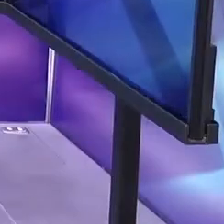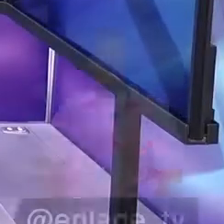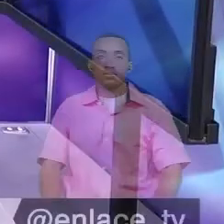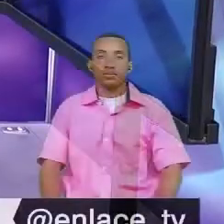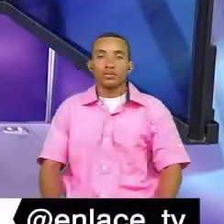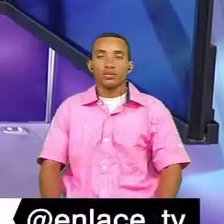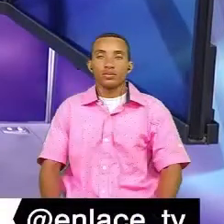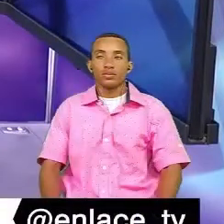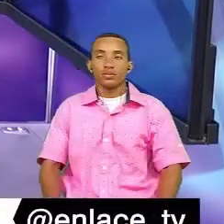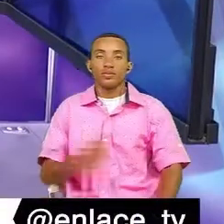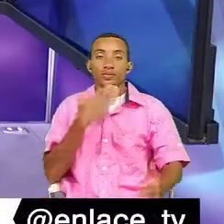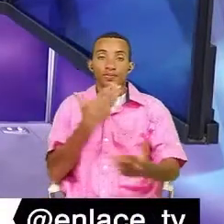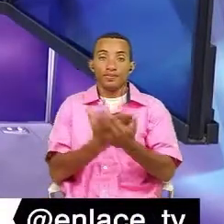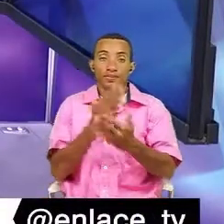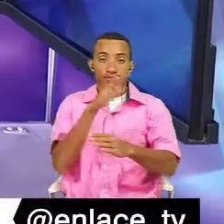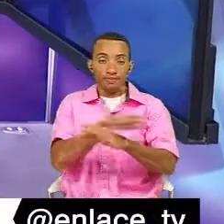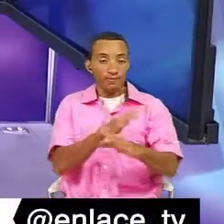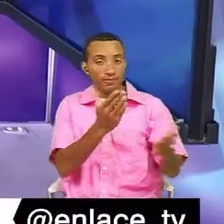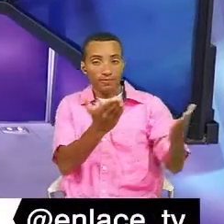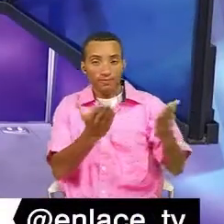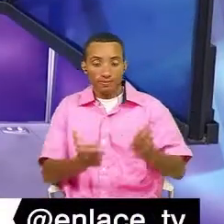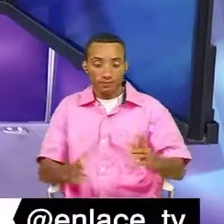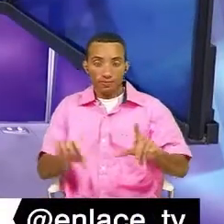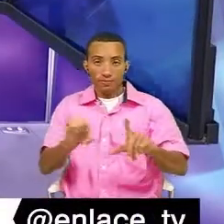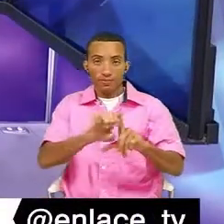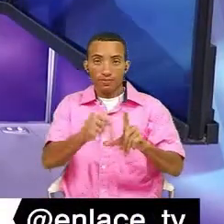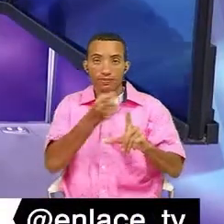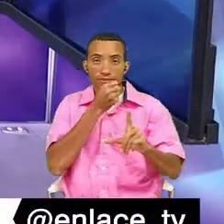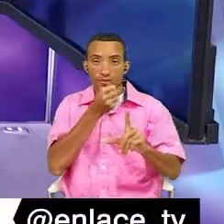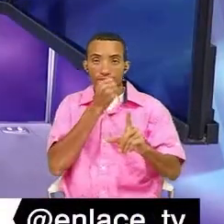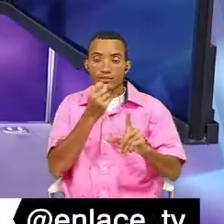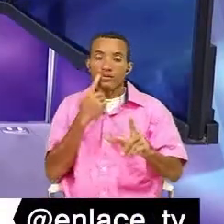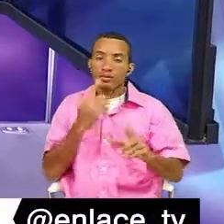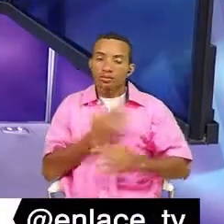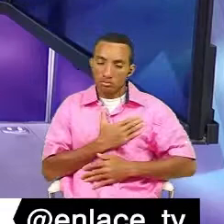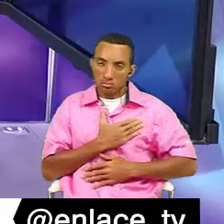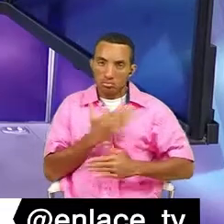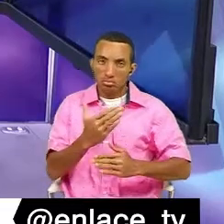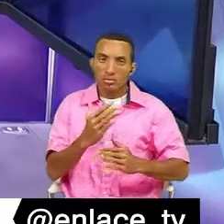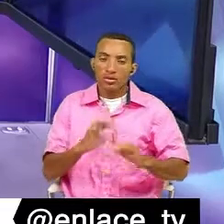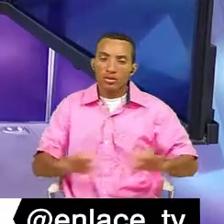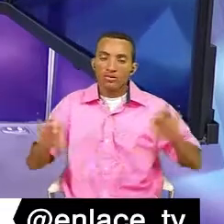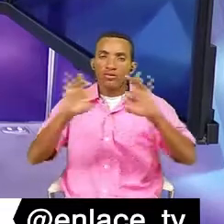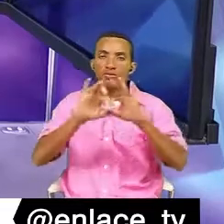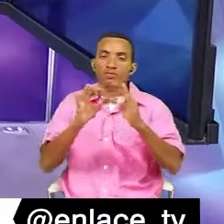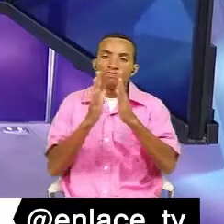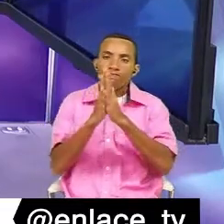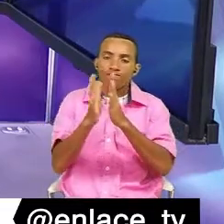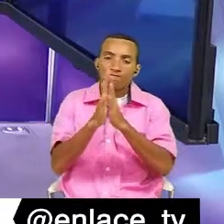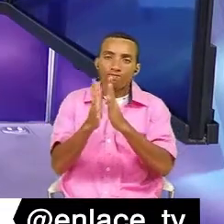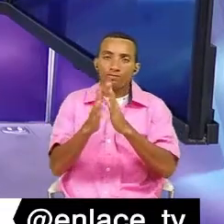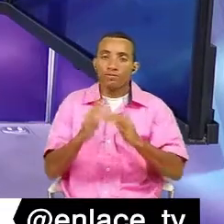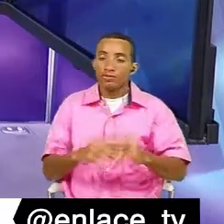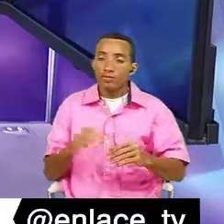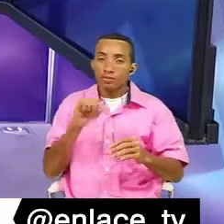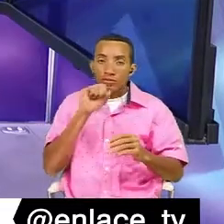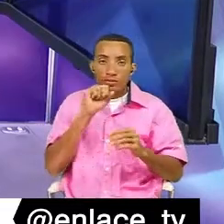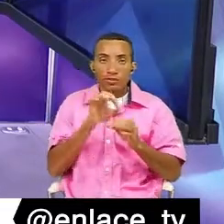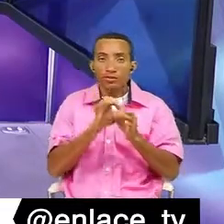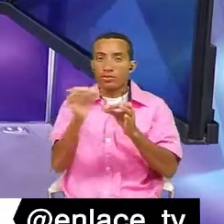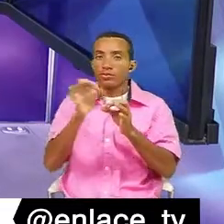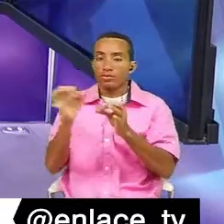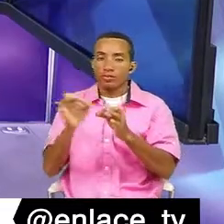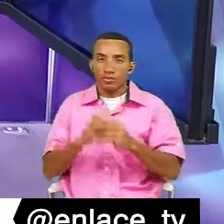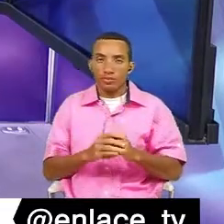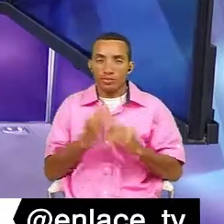Muy buenas tardes, bienvenidos a Enlace Noticias. Los saludamos con la información más importante de nuestra ciudad y región. A continuación, veamos